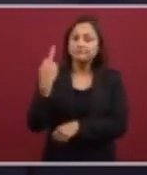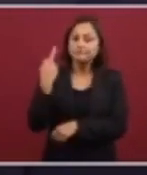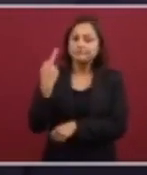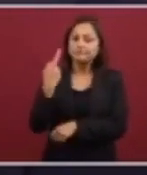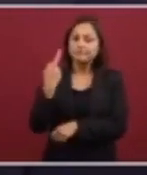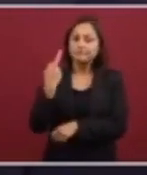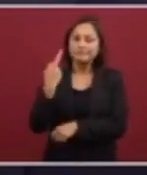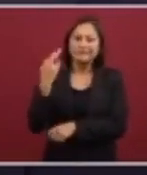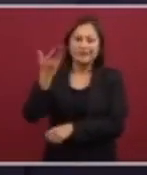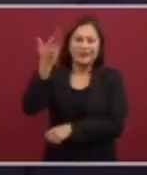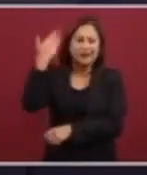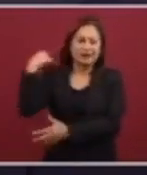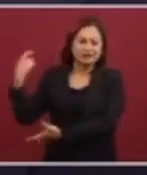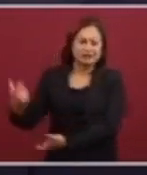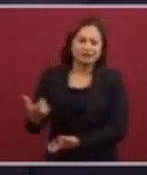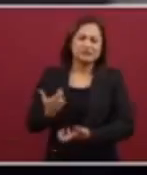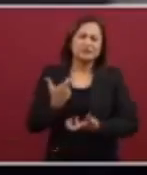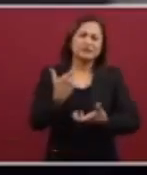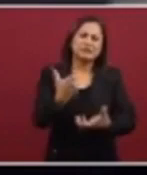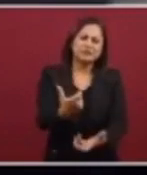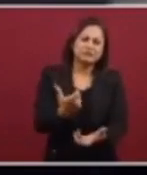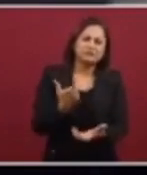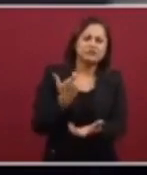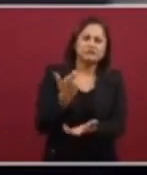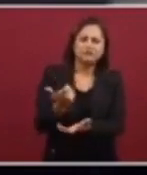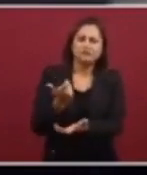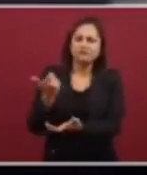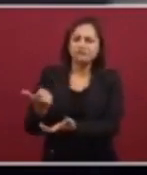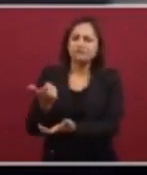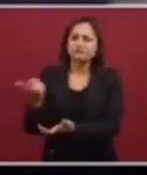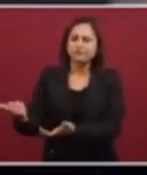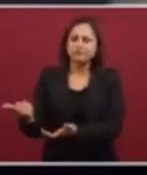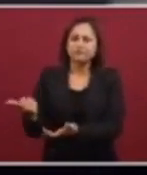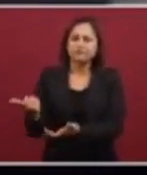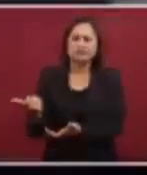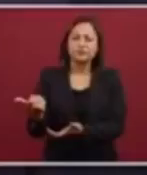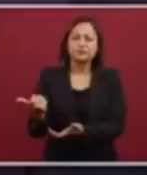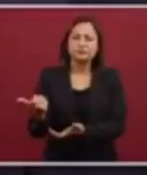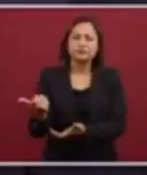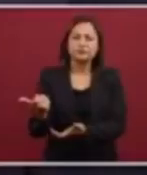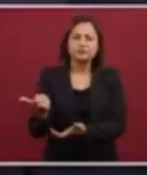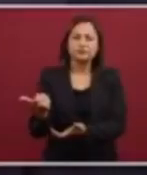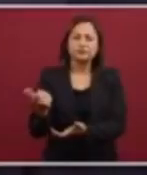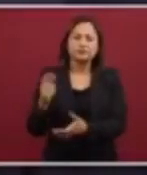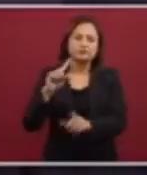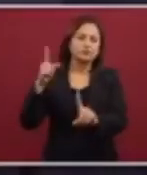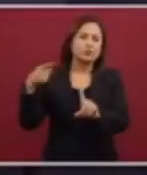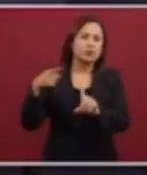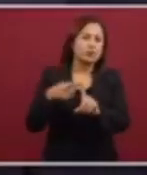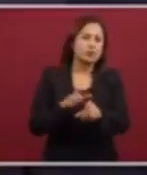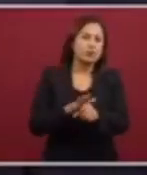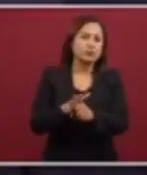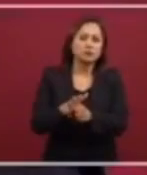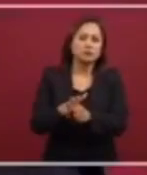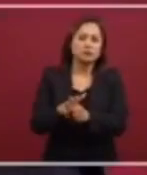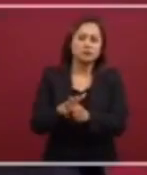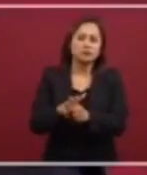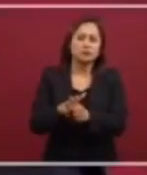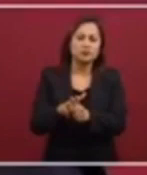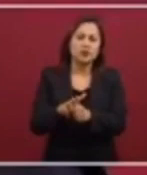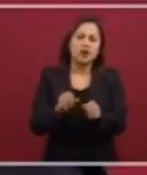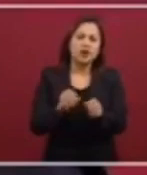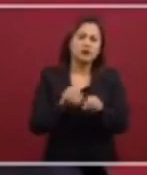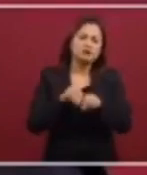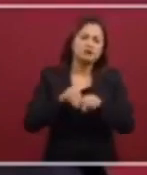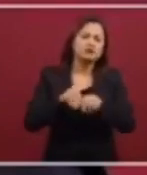muchos de ingreso para el manejo d y medios de